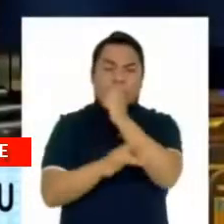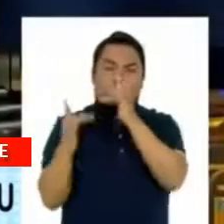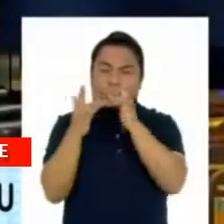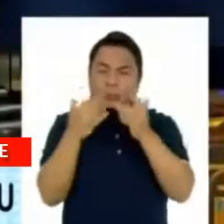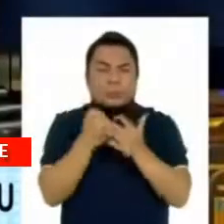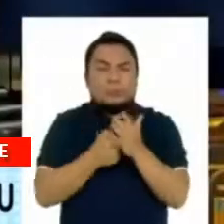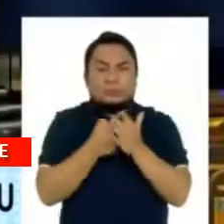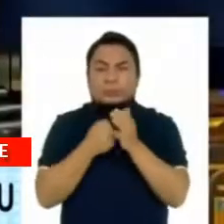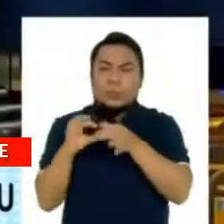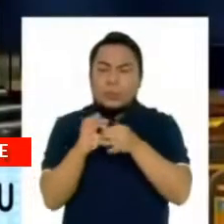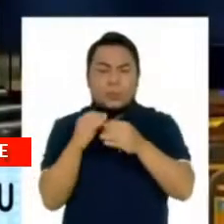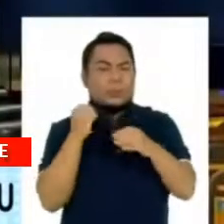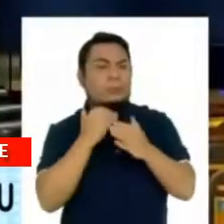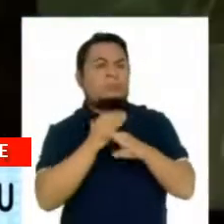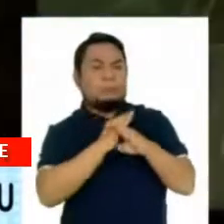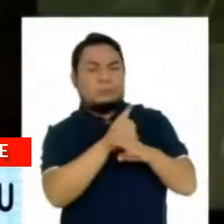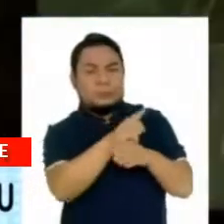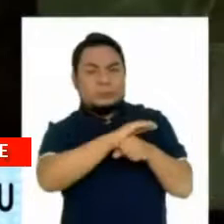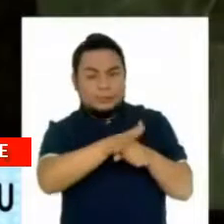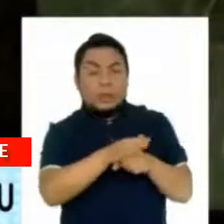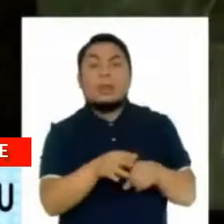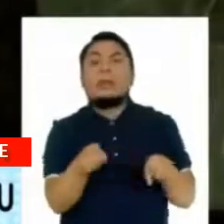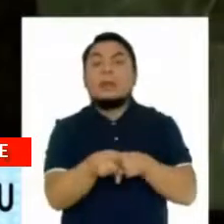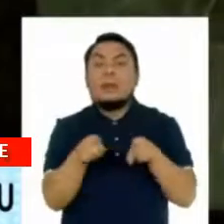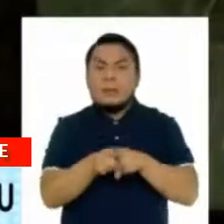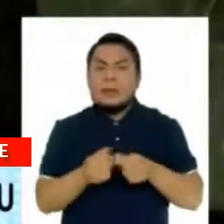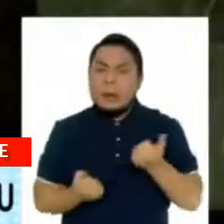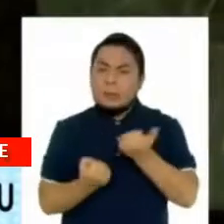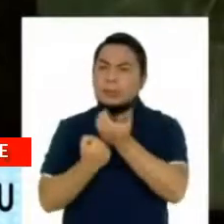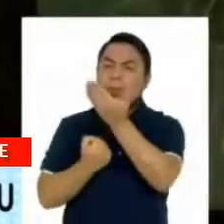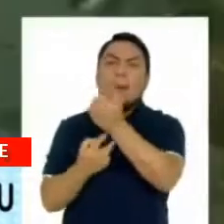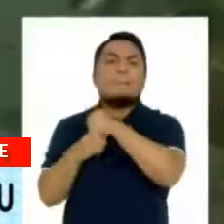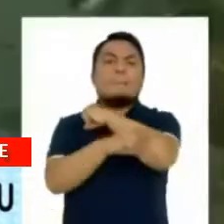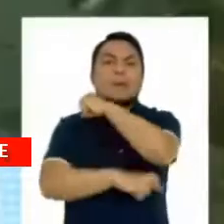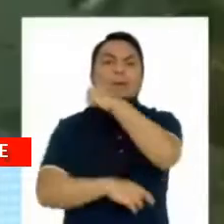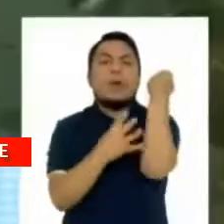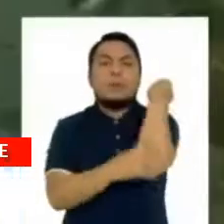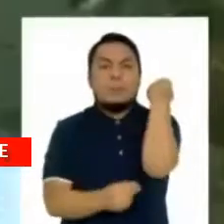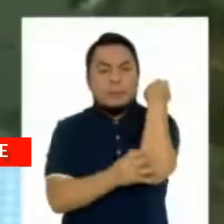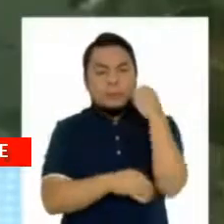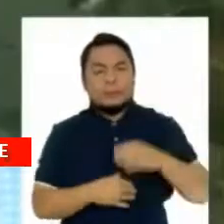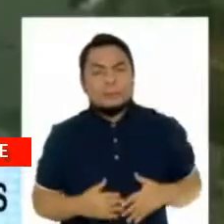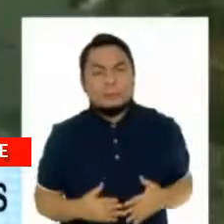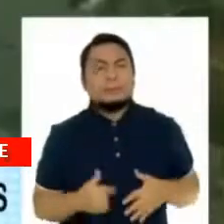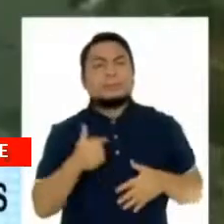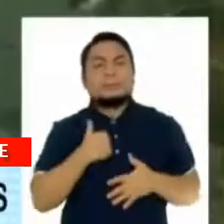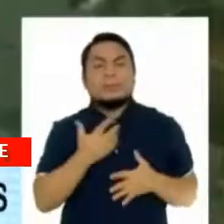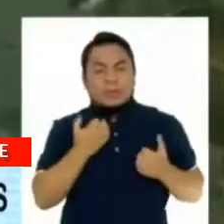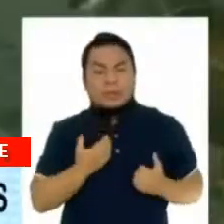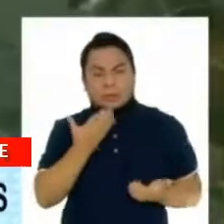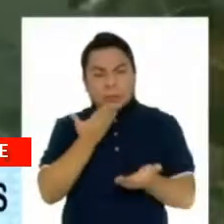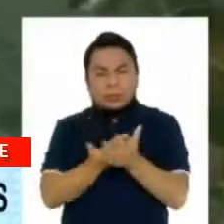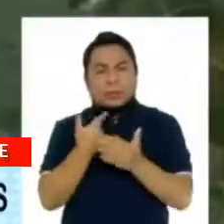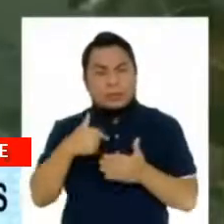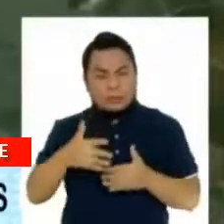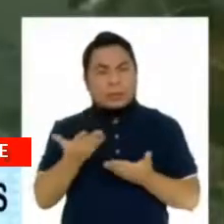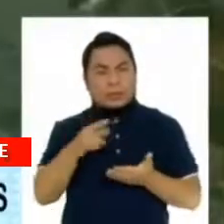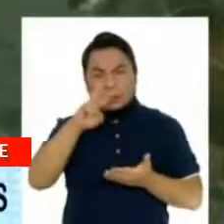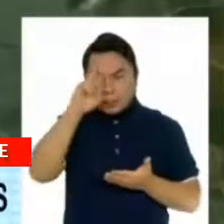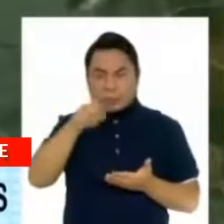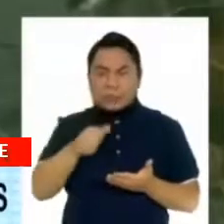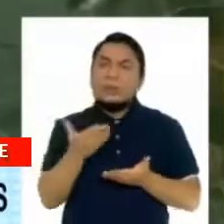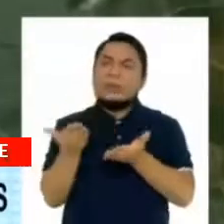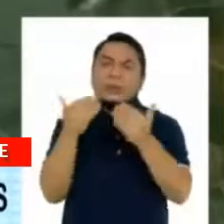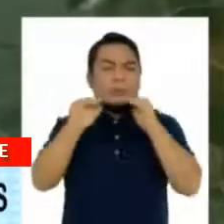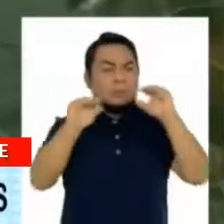ONU afirmó que debería de firmarse un acuerdo internacional con todos los países y así garantizar el